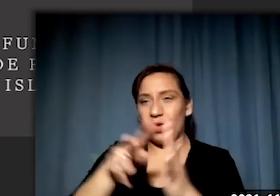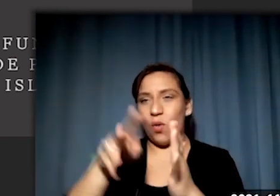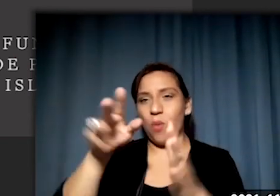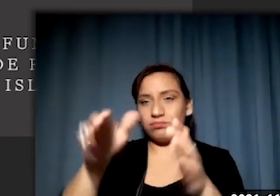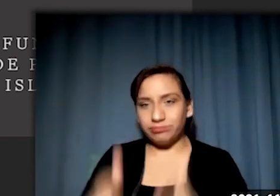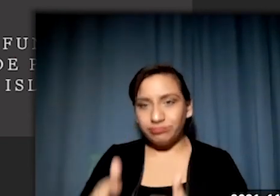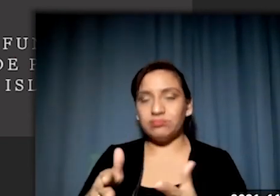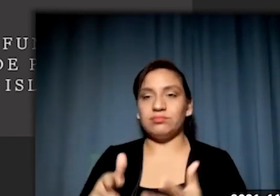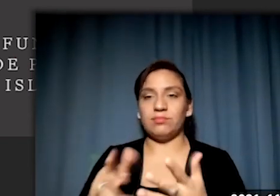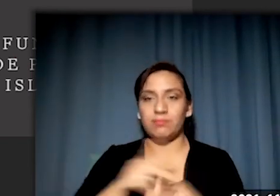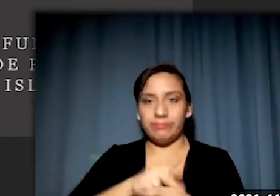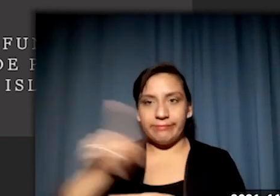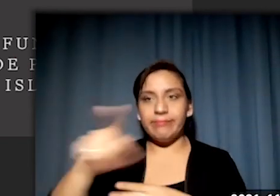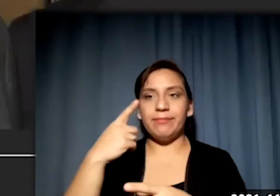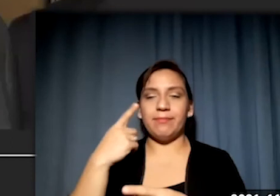su consecución.